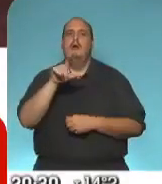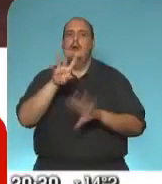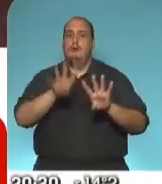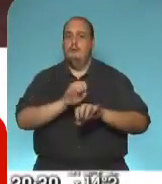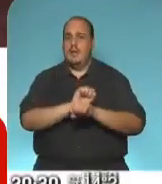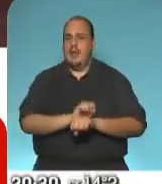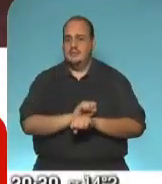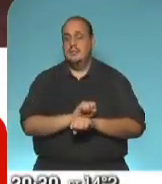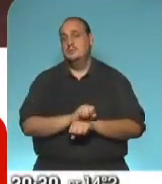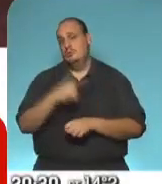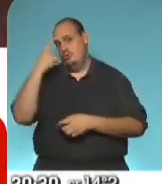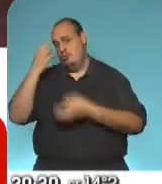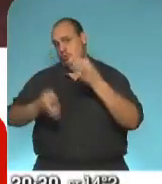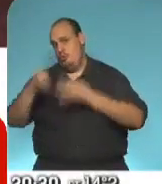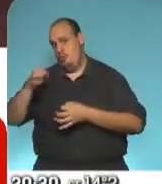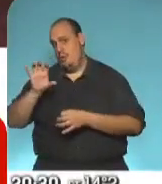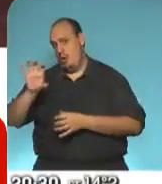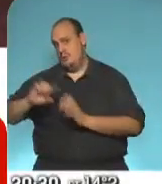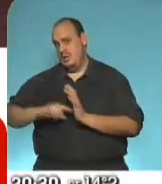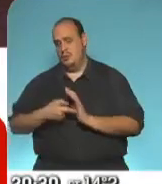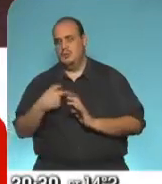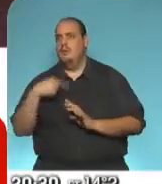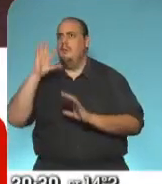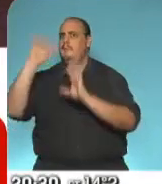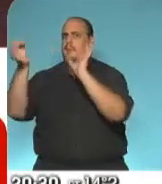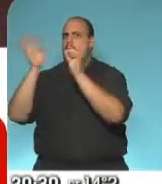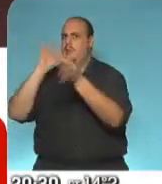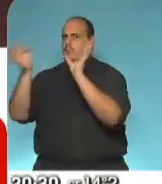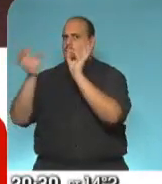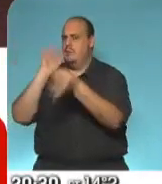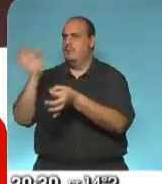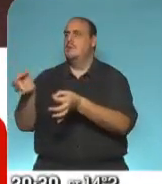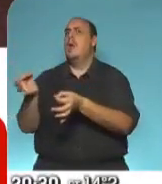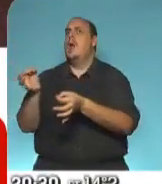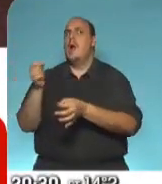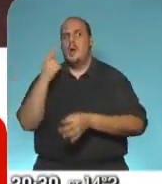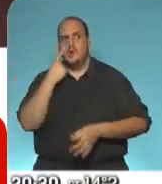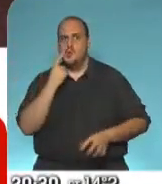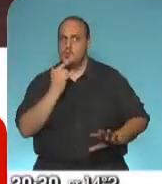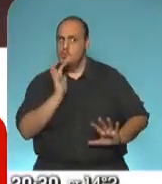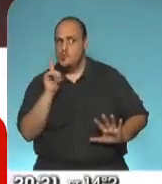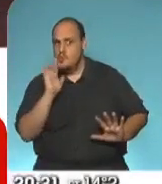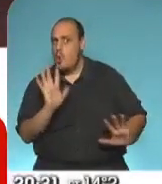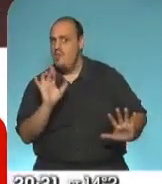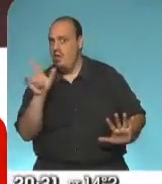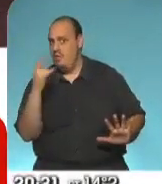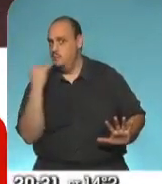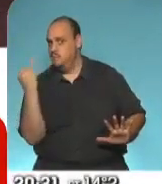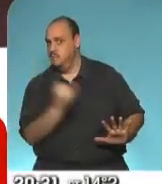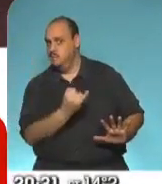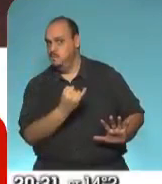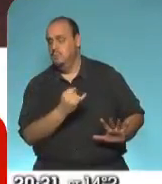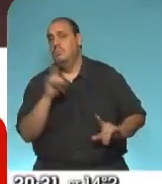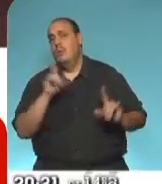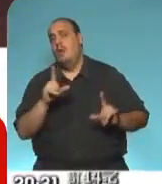Los jueces de la provincia de Buenos Aires han visualizado esta situación, han advertido esta situación y en muchísimos casos han obrado